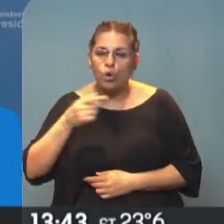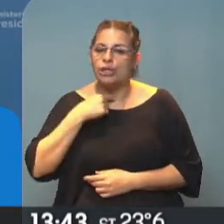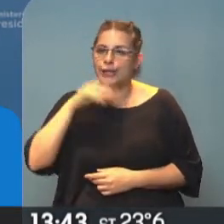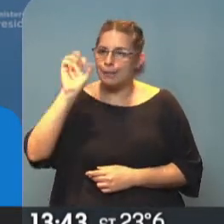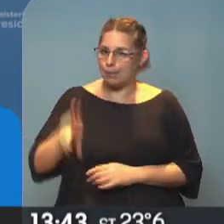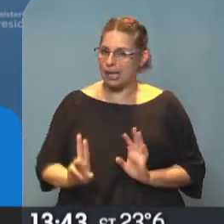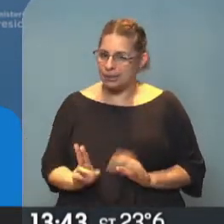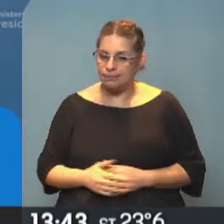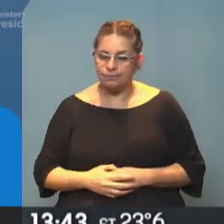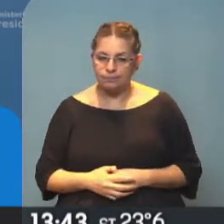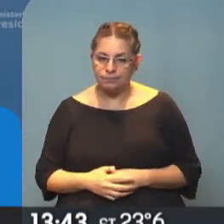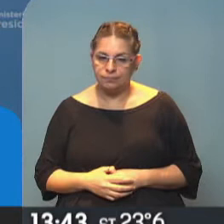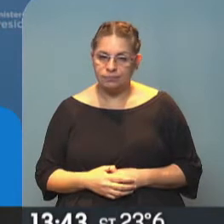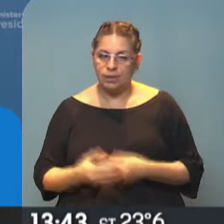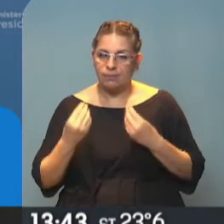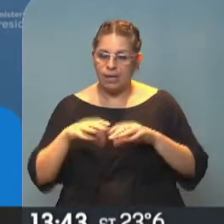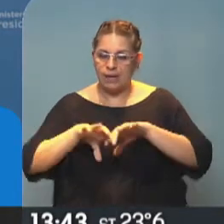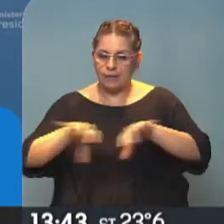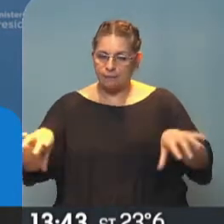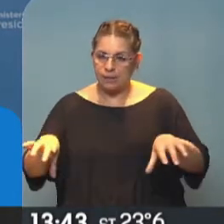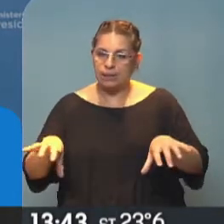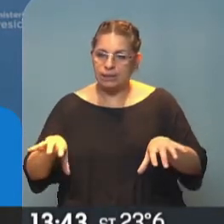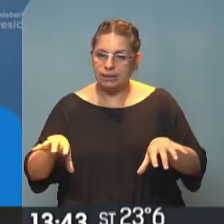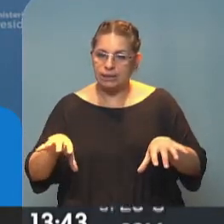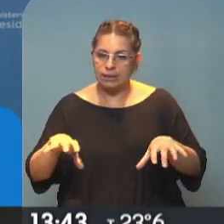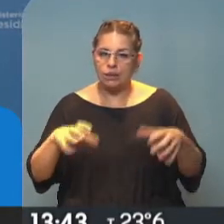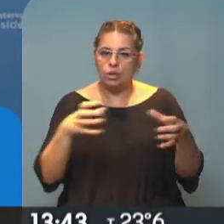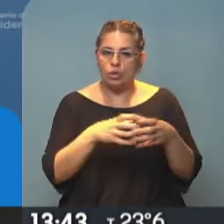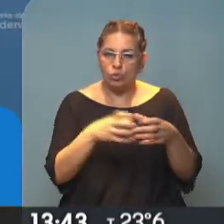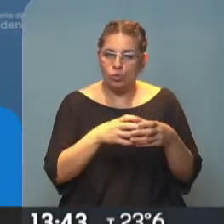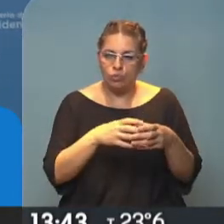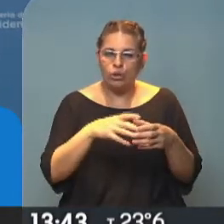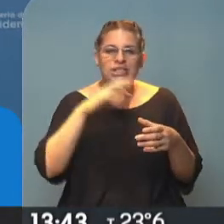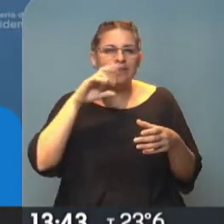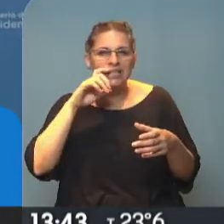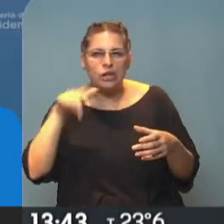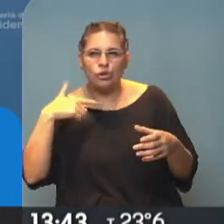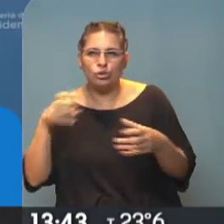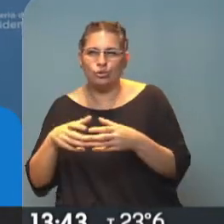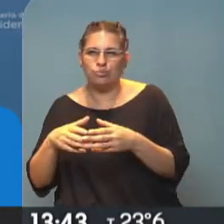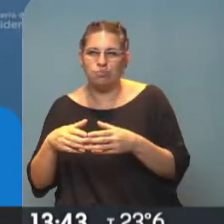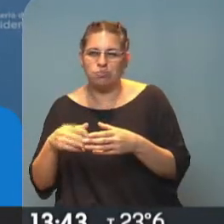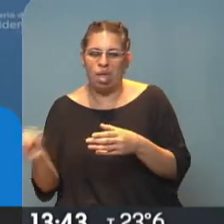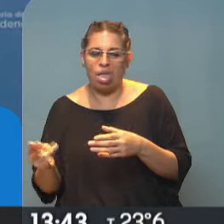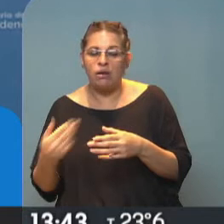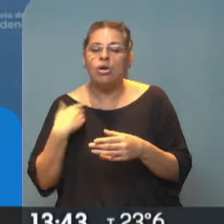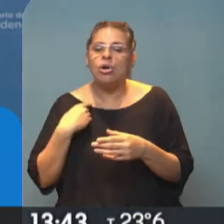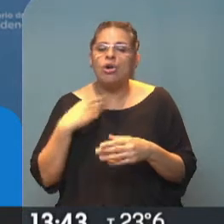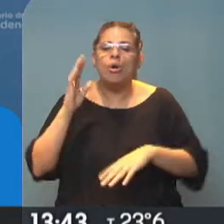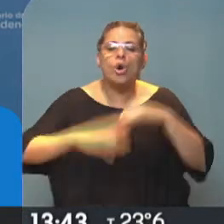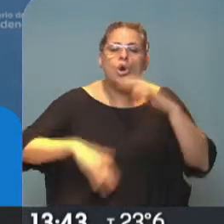plan para dividir la civilización de la barbarie haciendo una zanja con